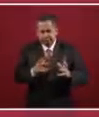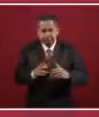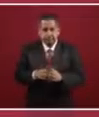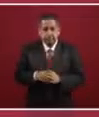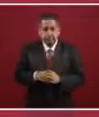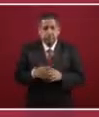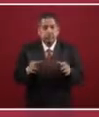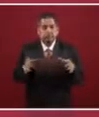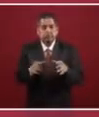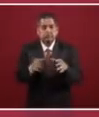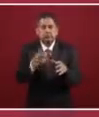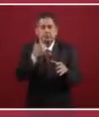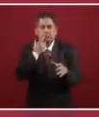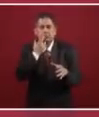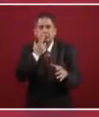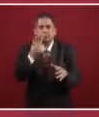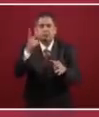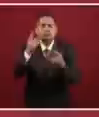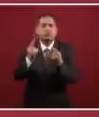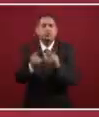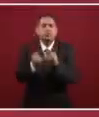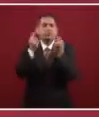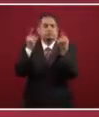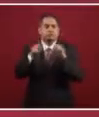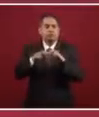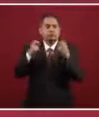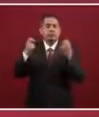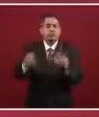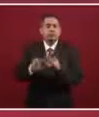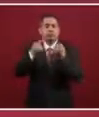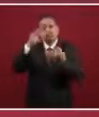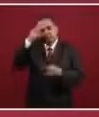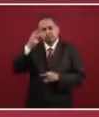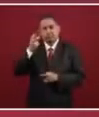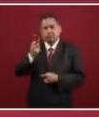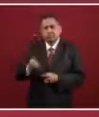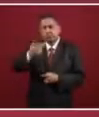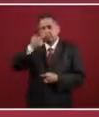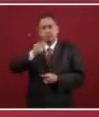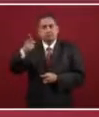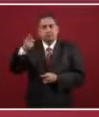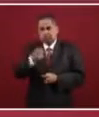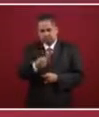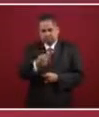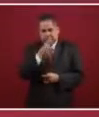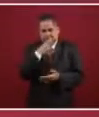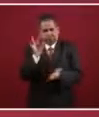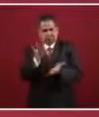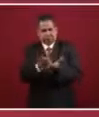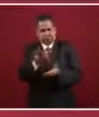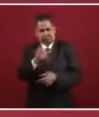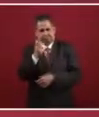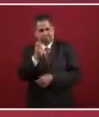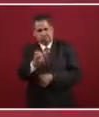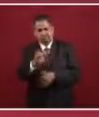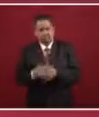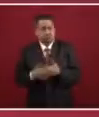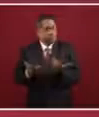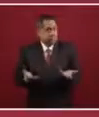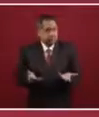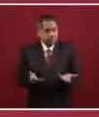pues es el mejor gabinete que ha habido en la historia de México, así de sencillo.